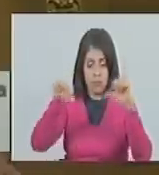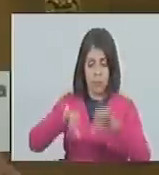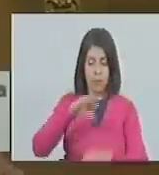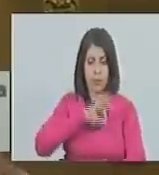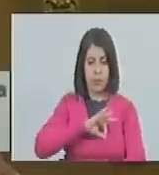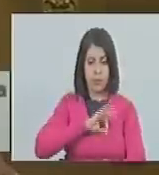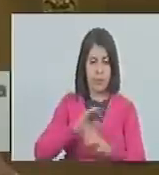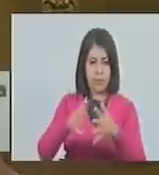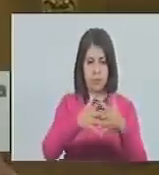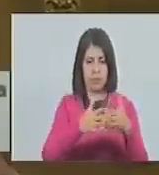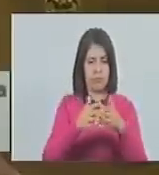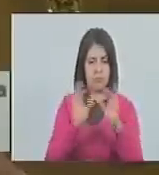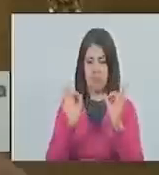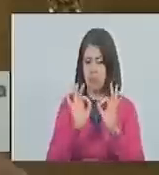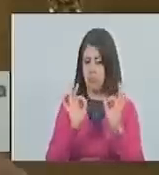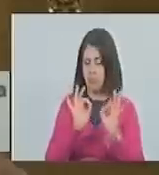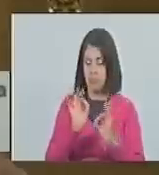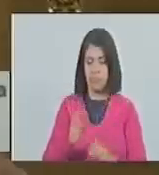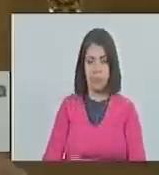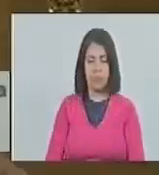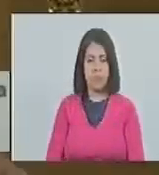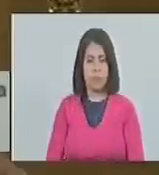sociedad norteamericana.